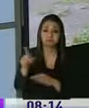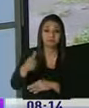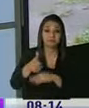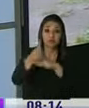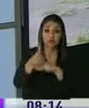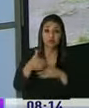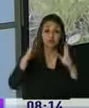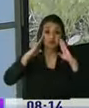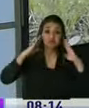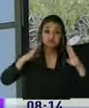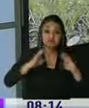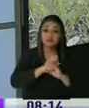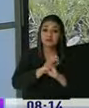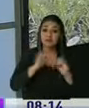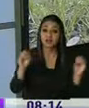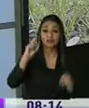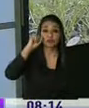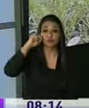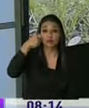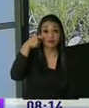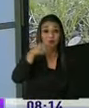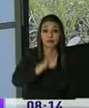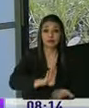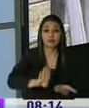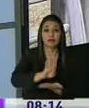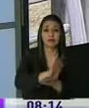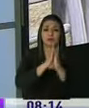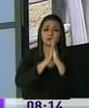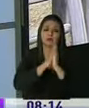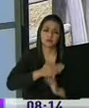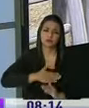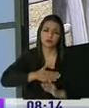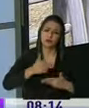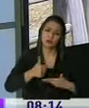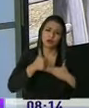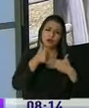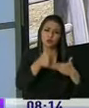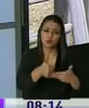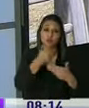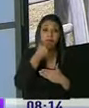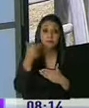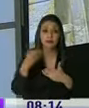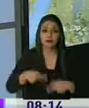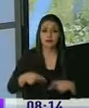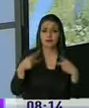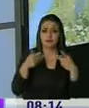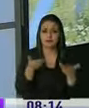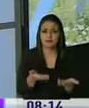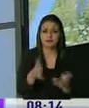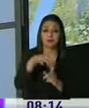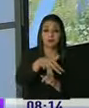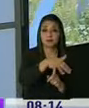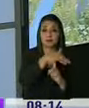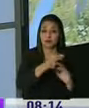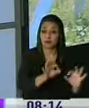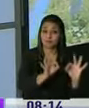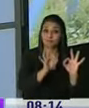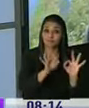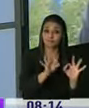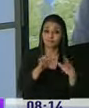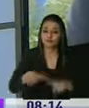del Proyecto Sur, nadie. Entonces, tengan la bondad, ayudemos, por favor, démosles mejores días. Parques en buen estado es